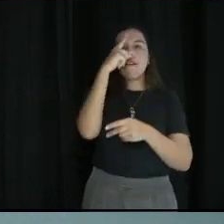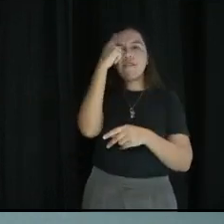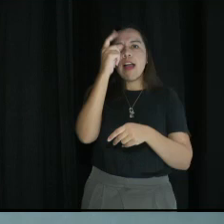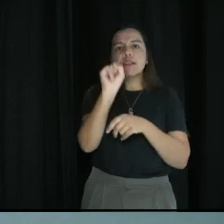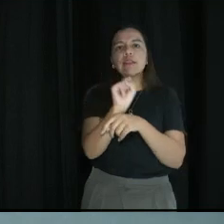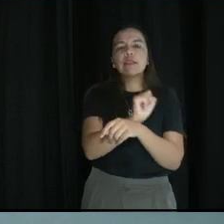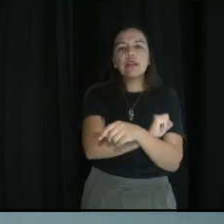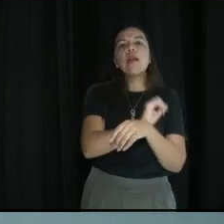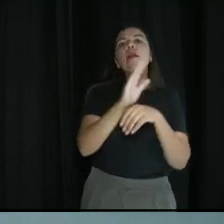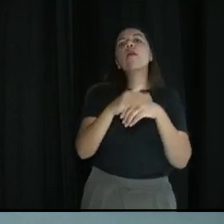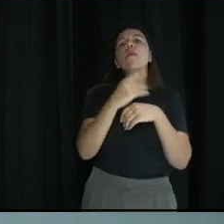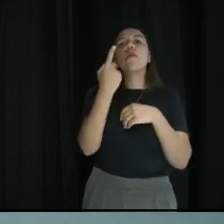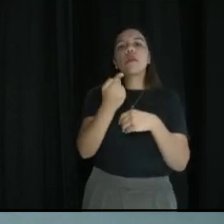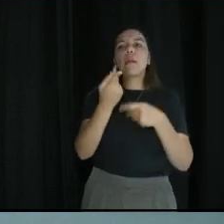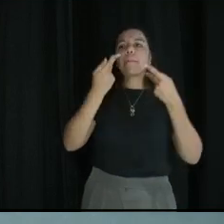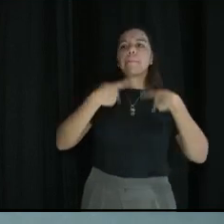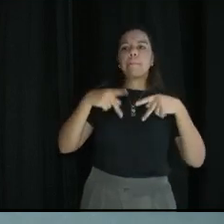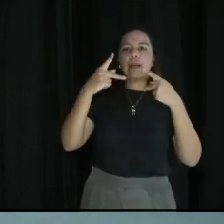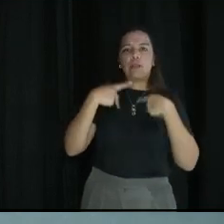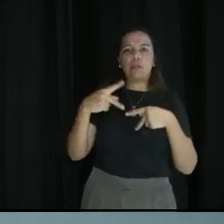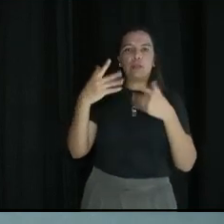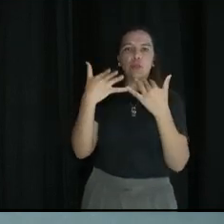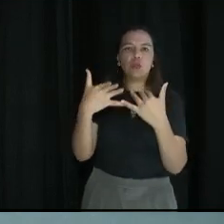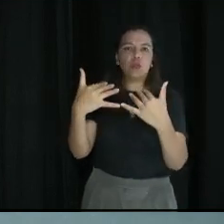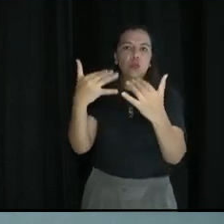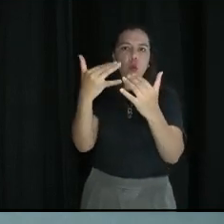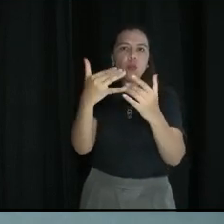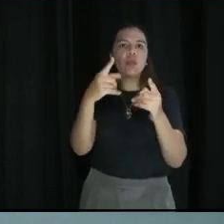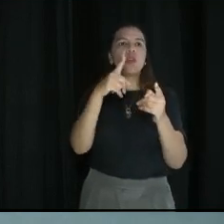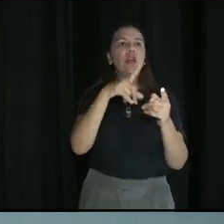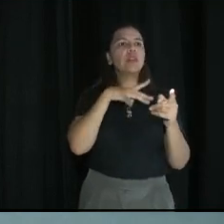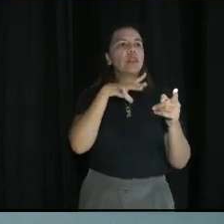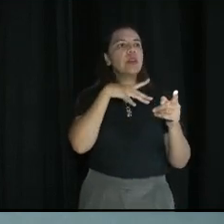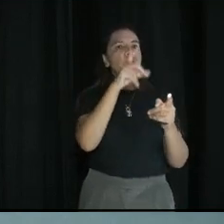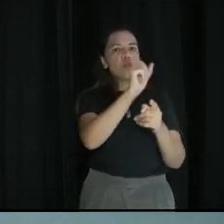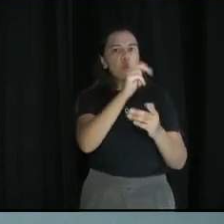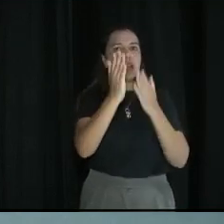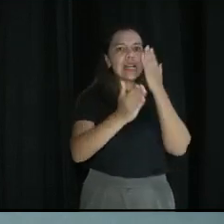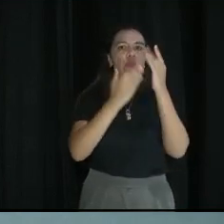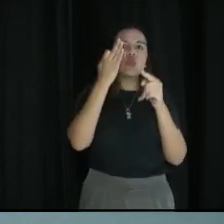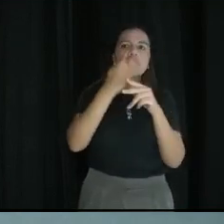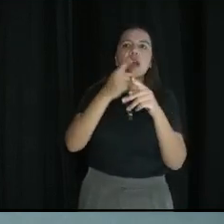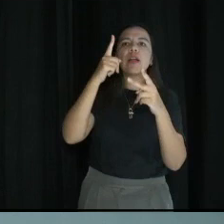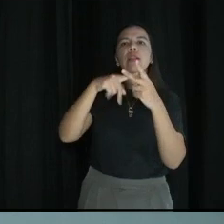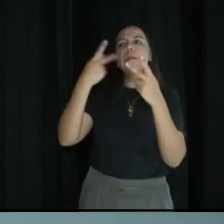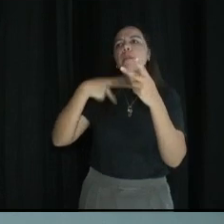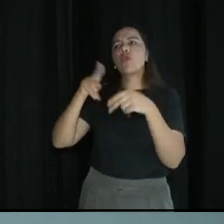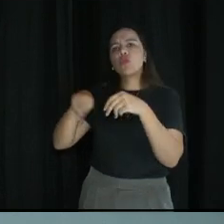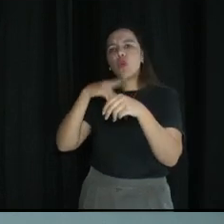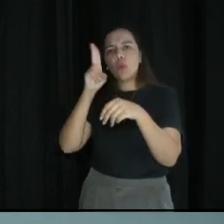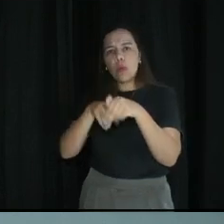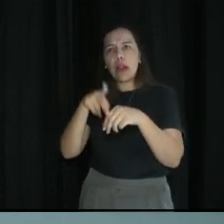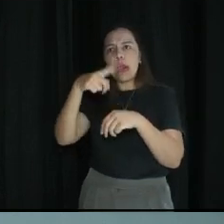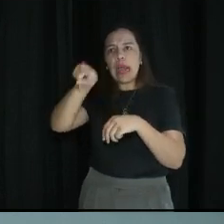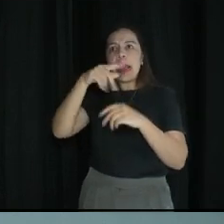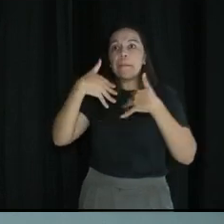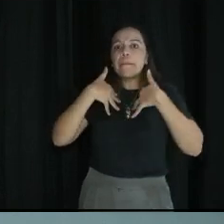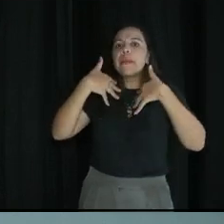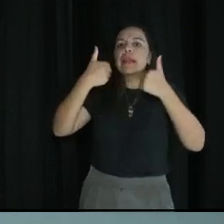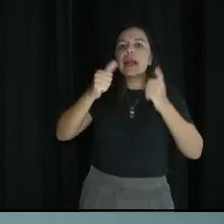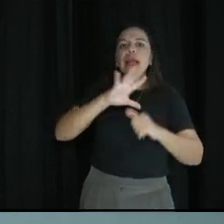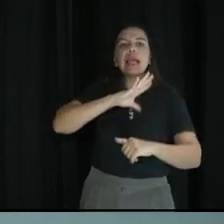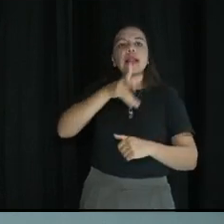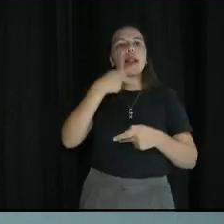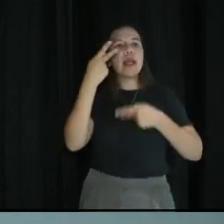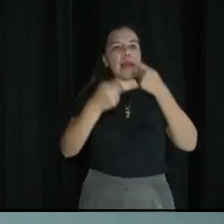tenemos determinado grupo de profesionistas viéndonos o de estudiantes, entonces tenemos que adoptar un lenguaje genérico.